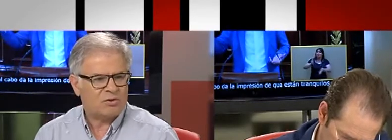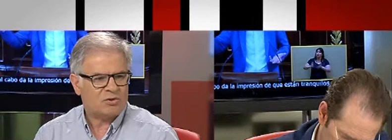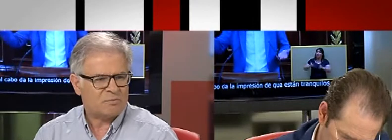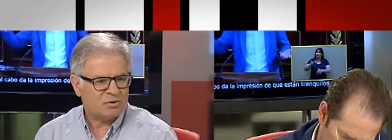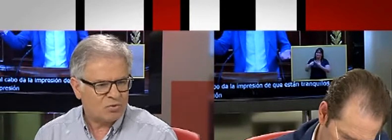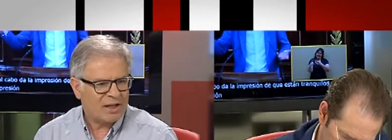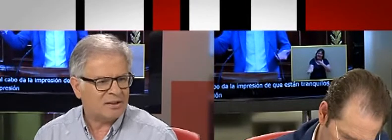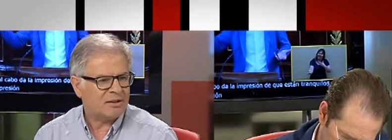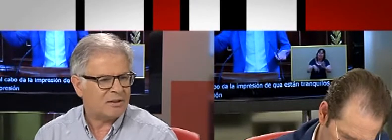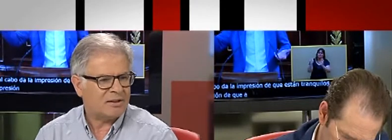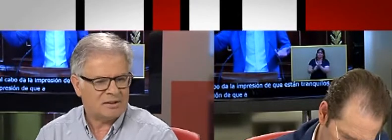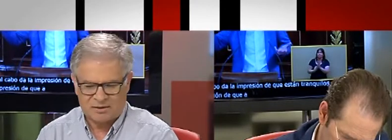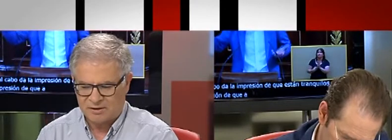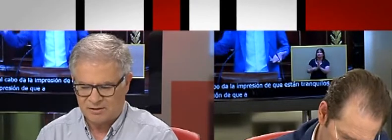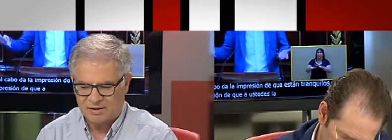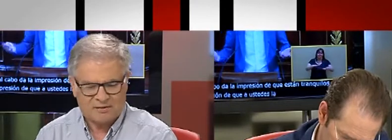vinculantes